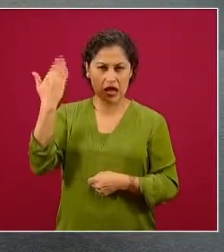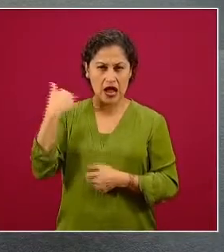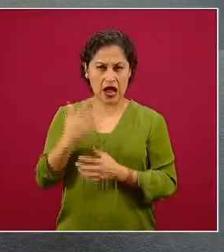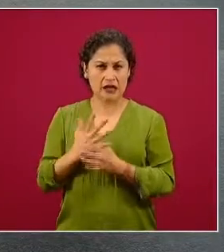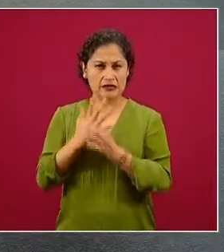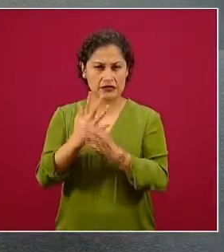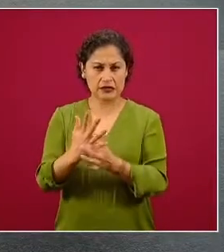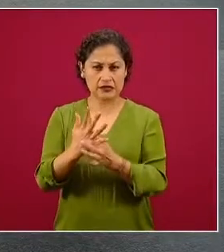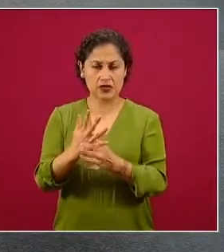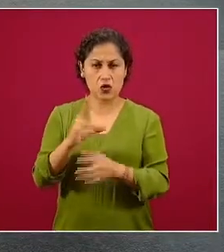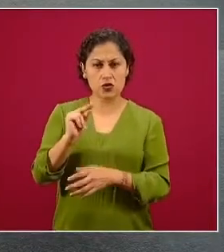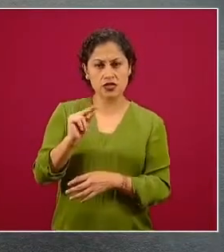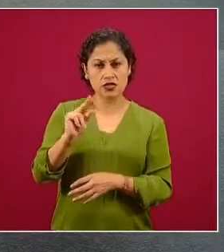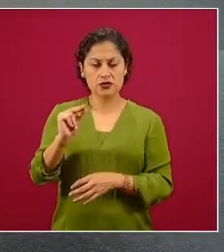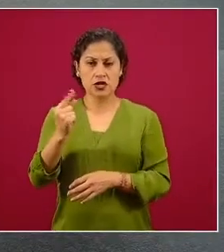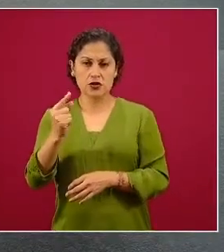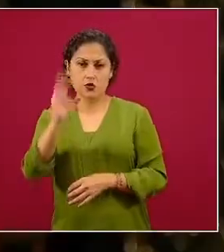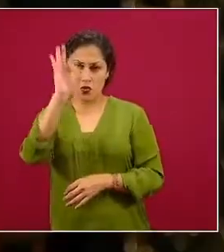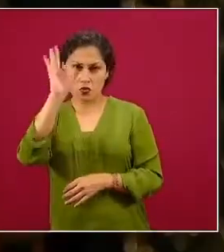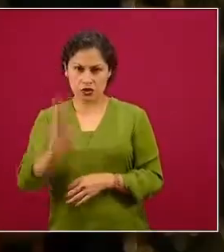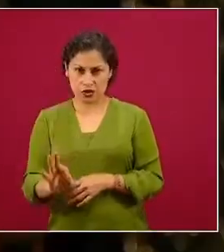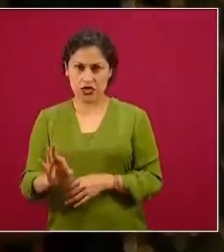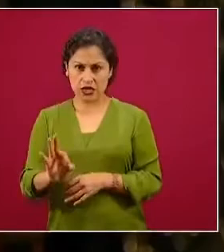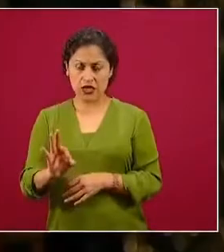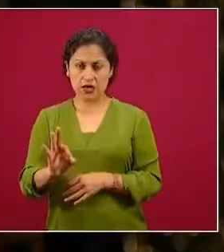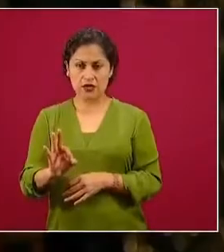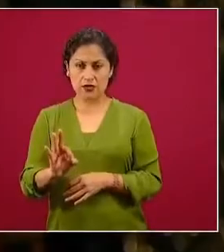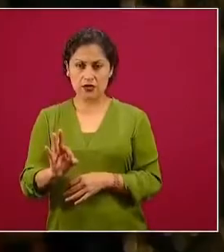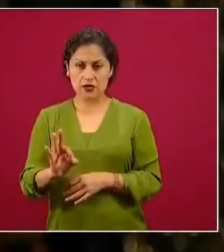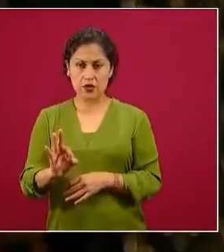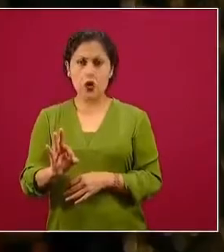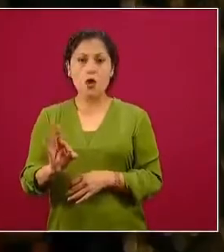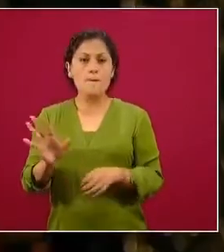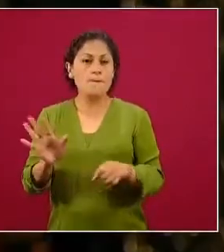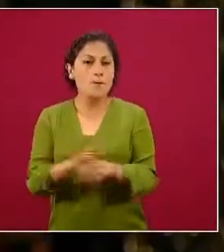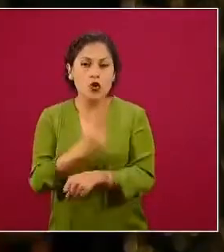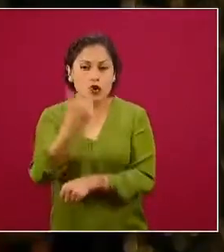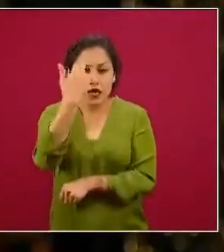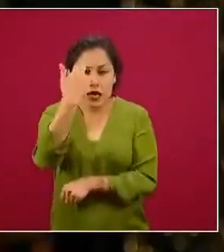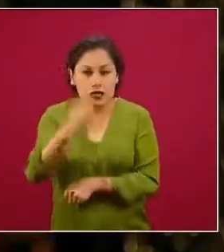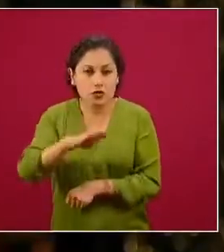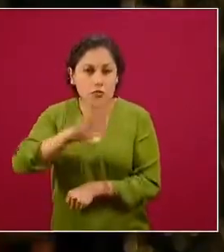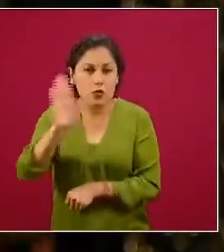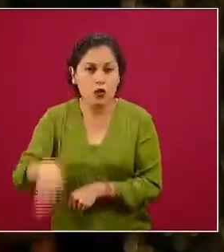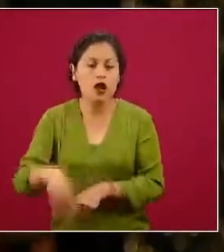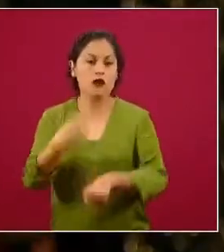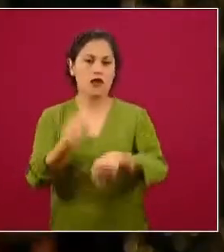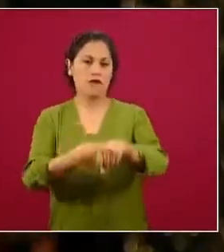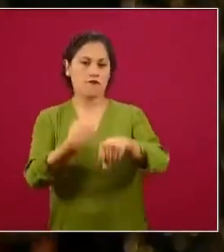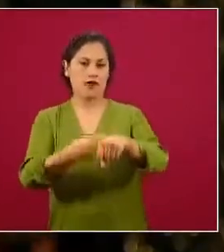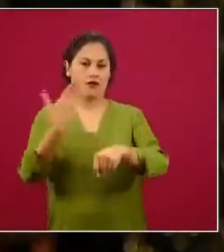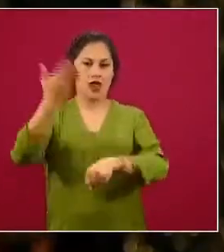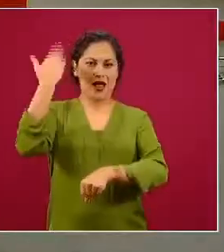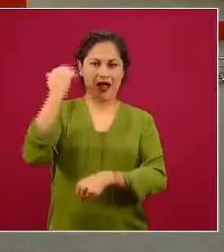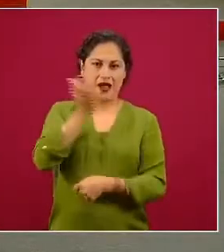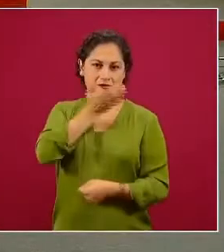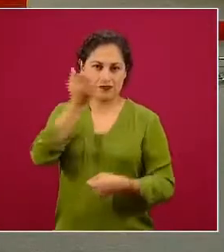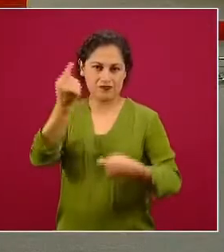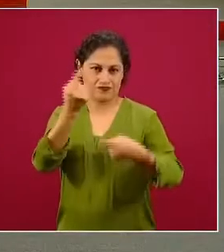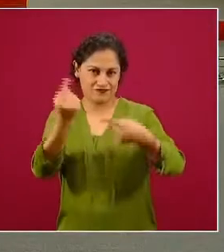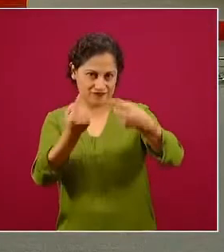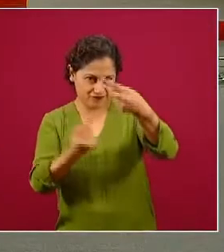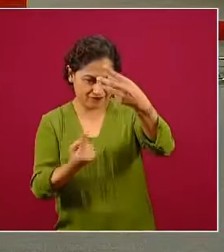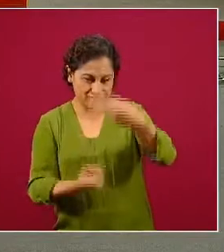que el 80-81% tienen que ver con comorbilidades. Esto significaría que 32,000 de estos 40,000, bueno,